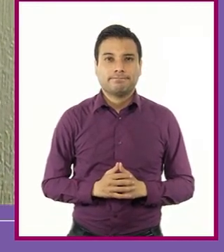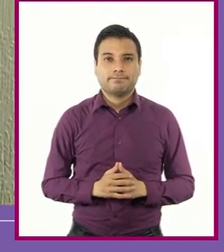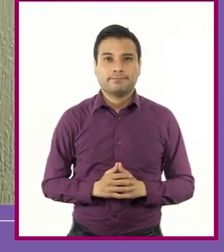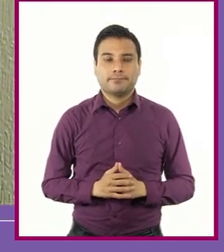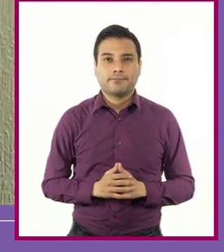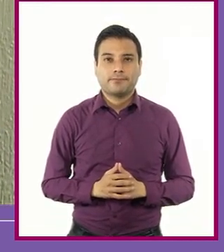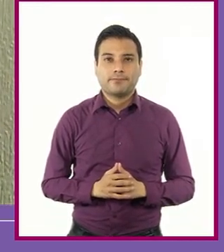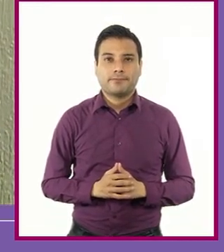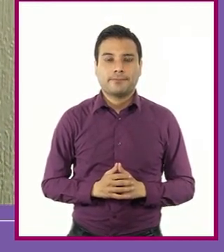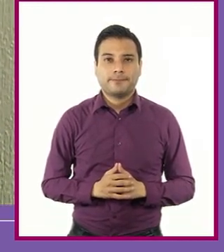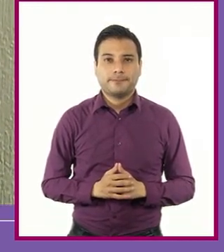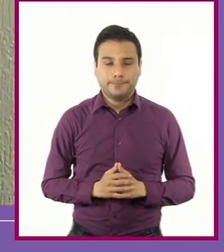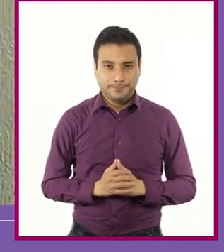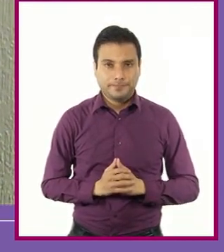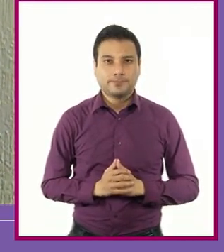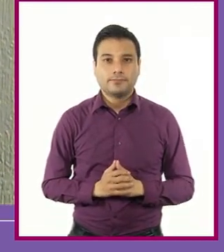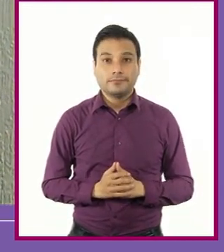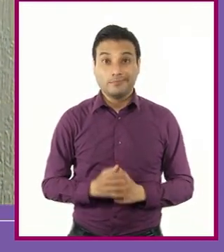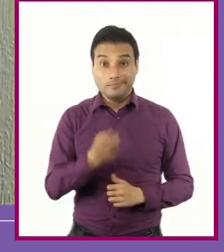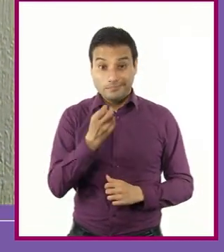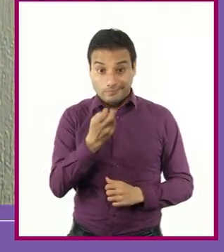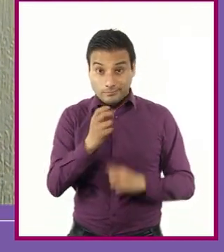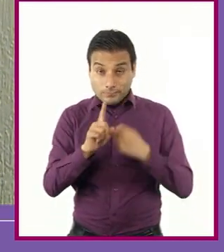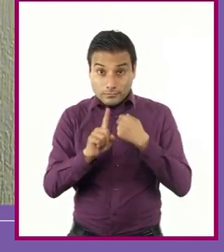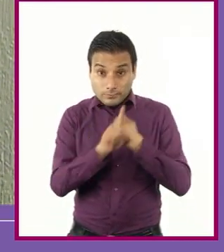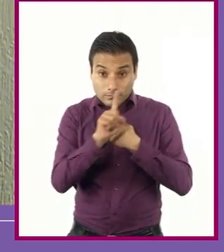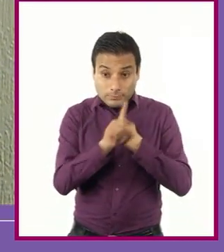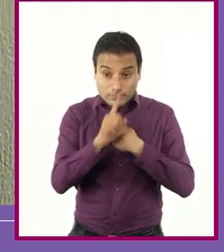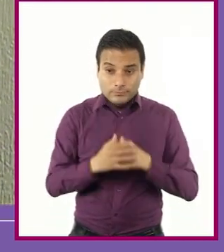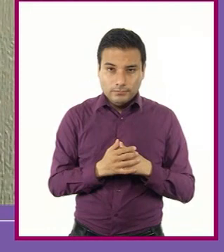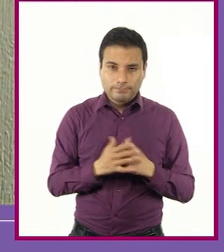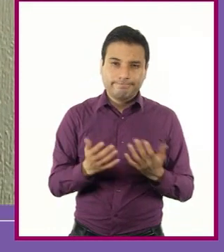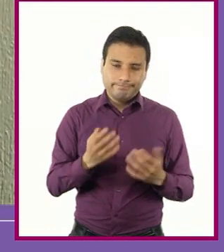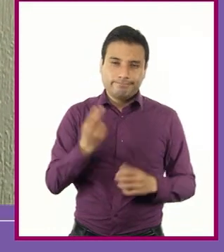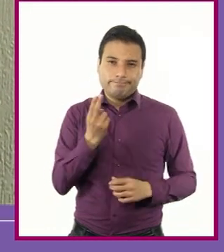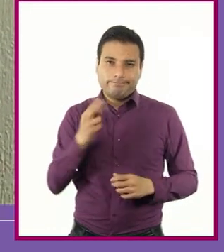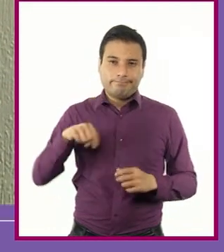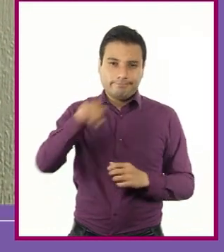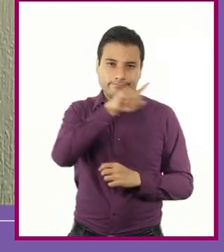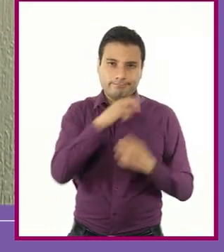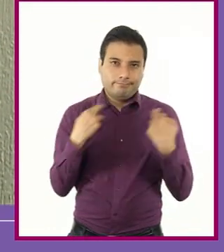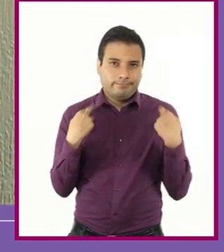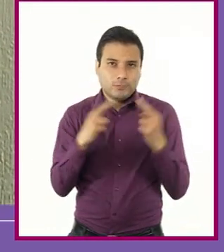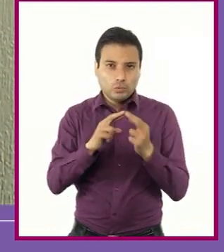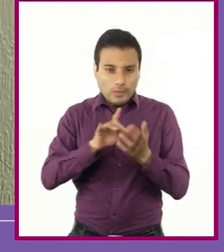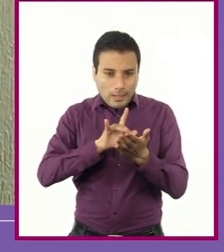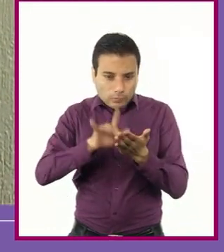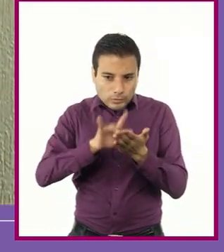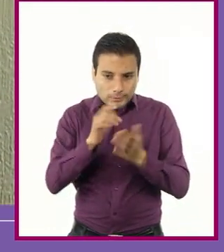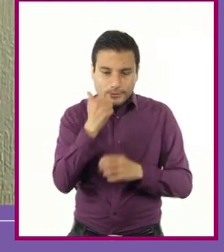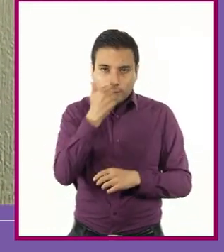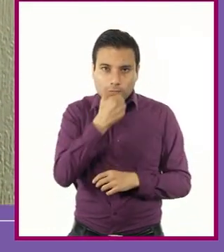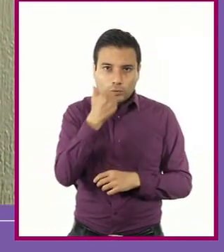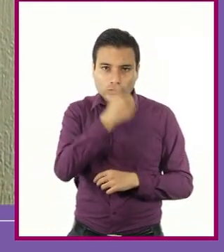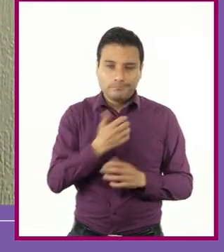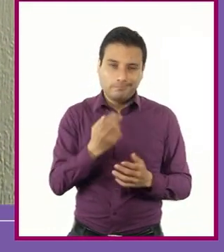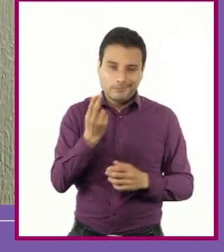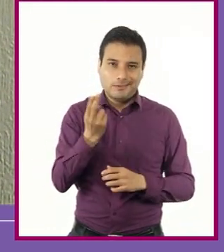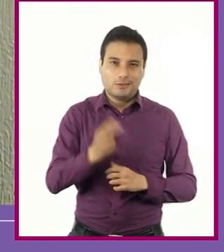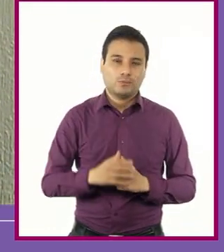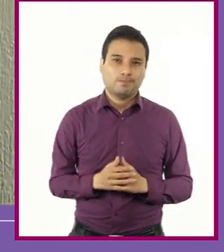asumir estos planteamientos como compromisos y así responder a los desafíos de